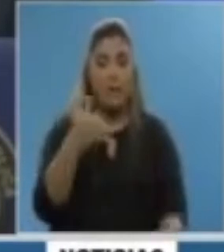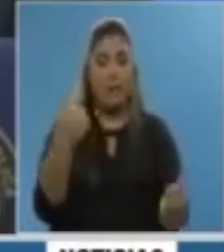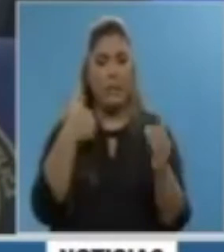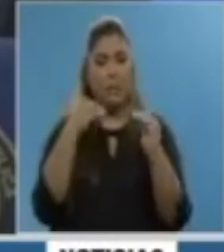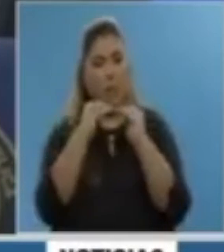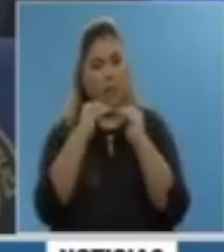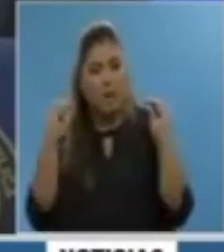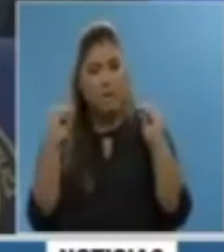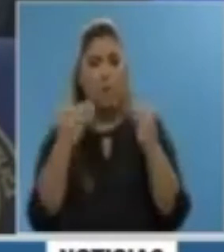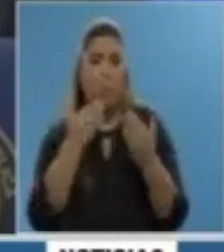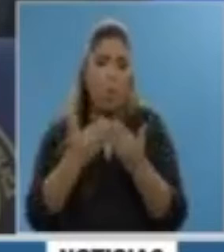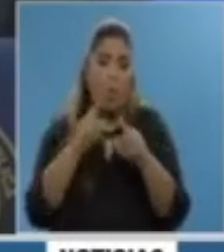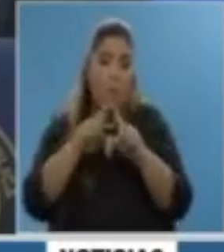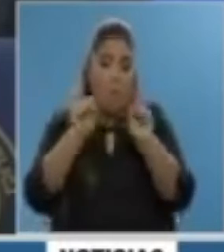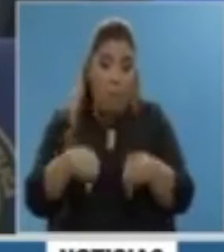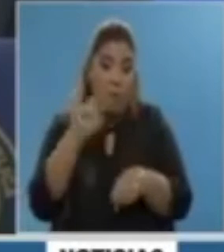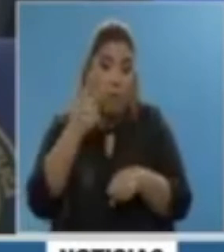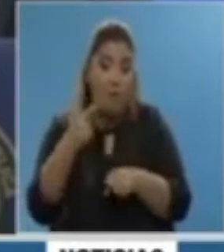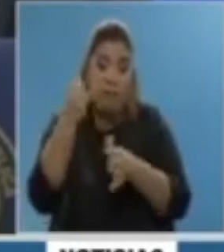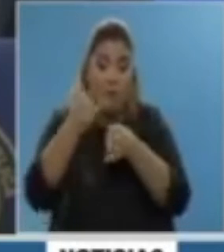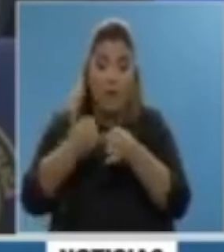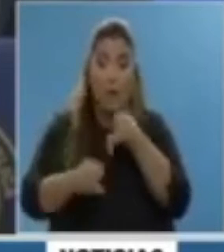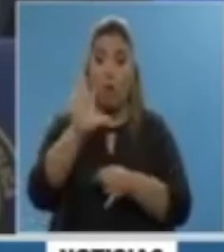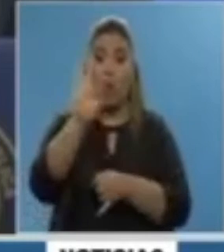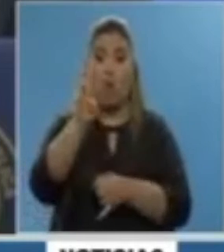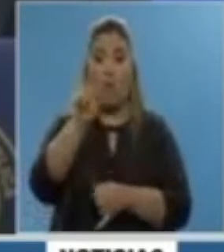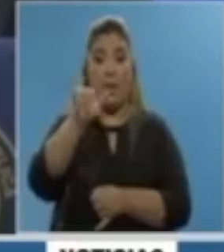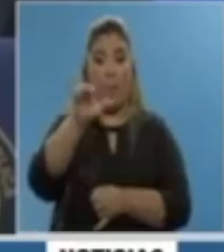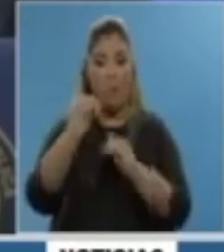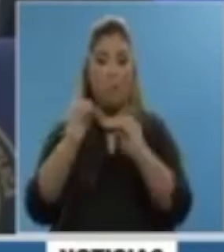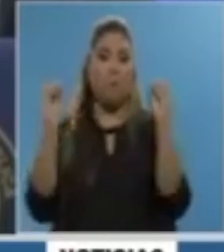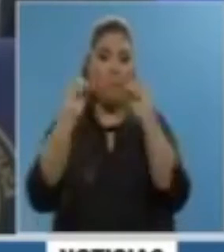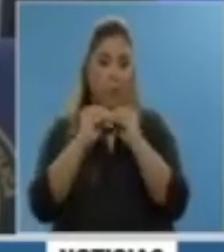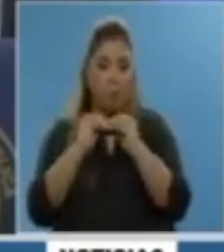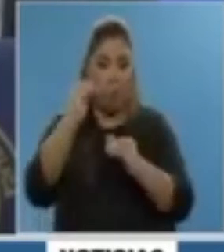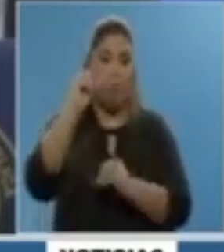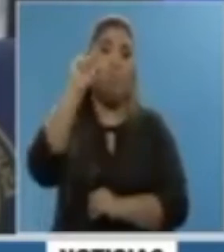poco estable, aunque como podemos ver al final para la semana del 9 de mayo aumentó un poco.